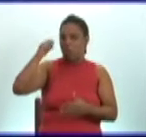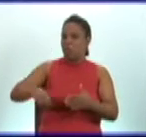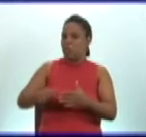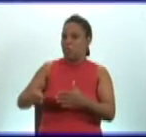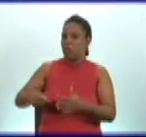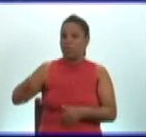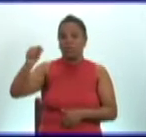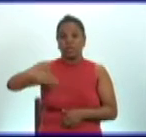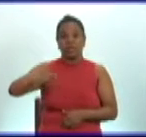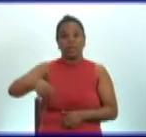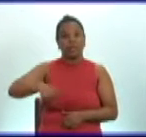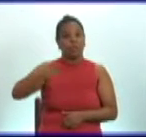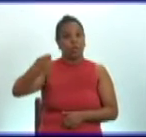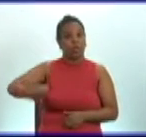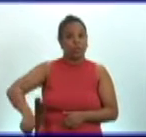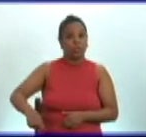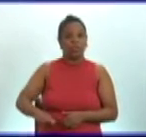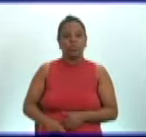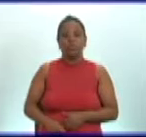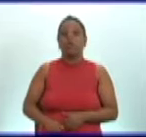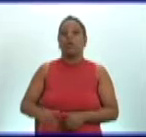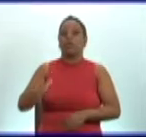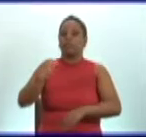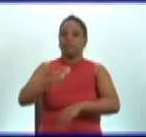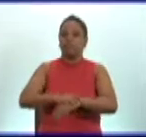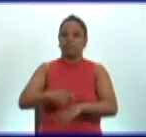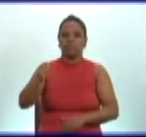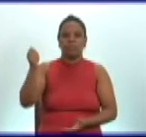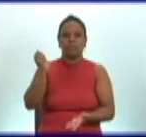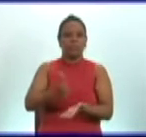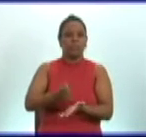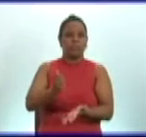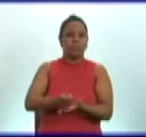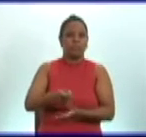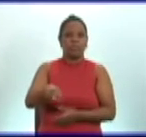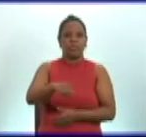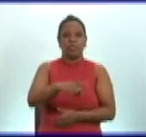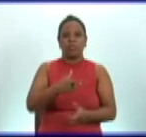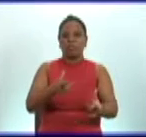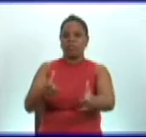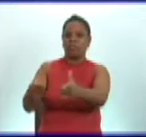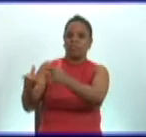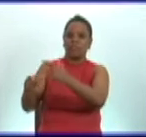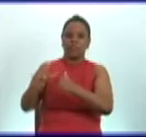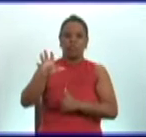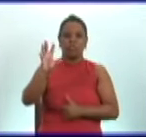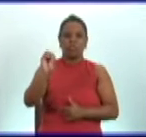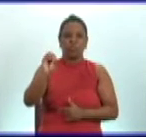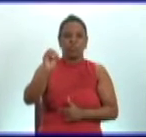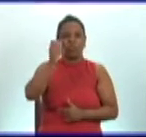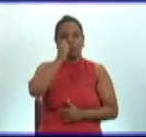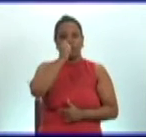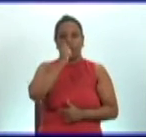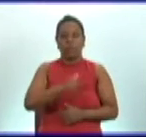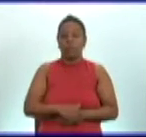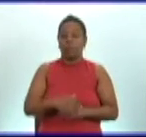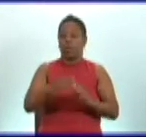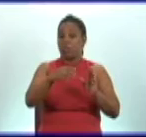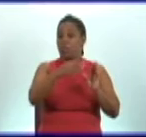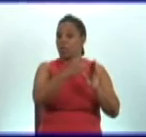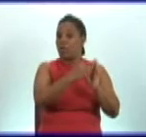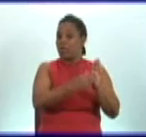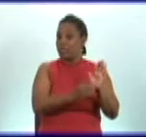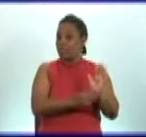capturados, pues fueron condenados por piratas y además fusilaron a 50 hombres. Es una medida que sin lugar a dudas tiene también